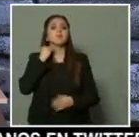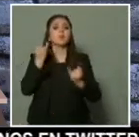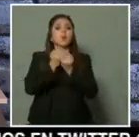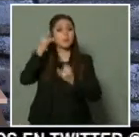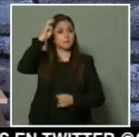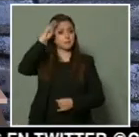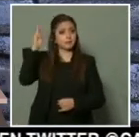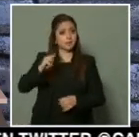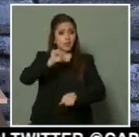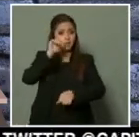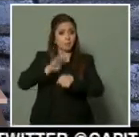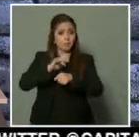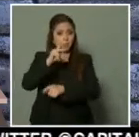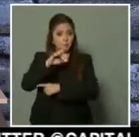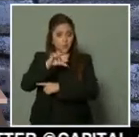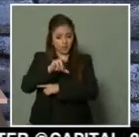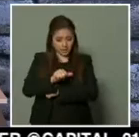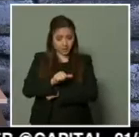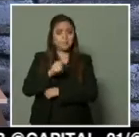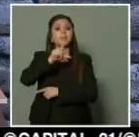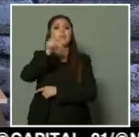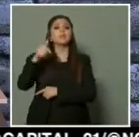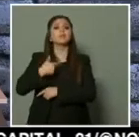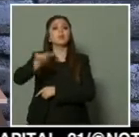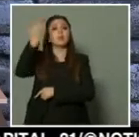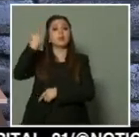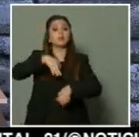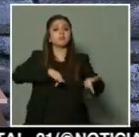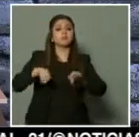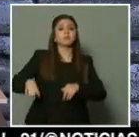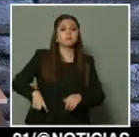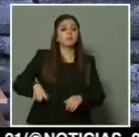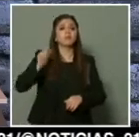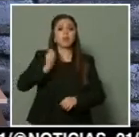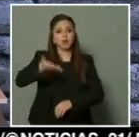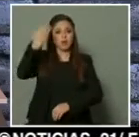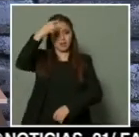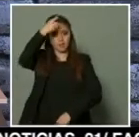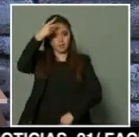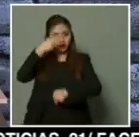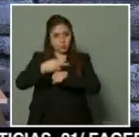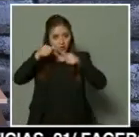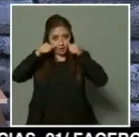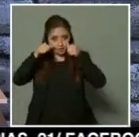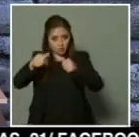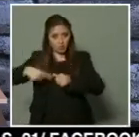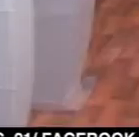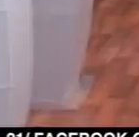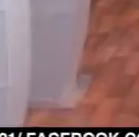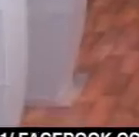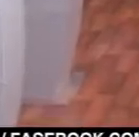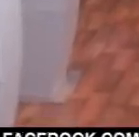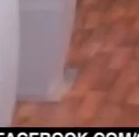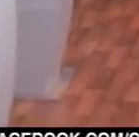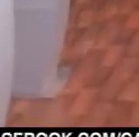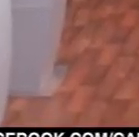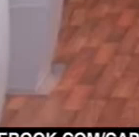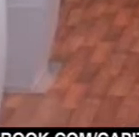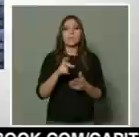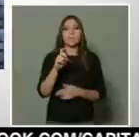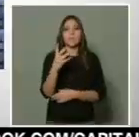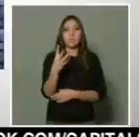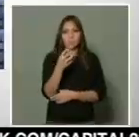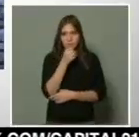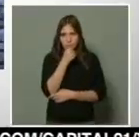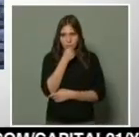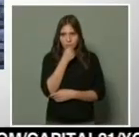sean ellos los titulares de la Procuración de Justicia y todas aquellas instancias encargadas de impartir justicia. En el tema de